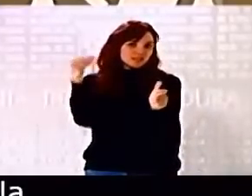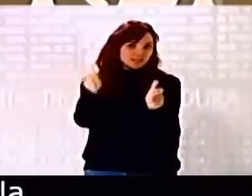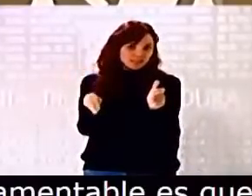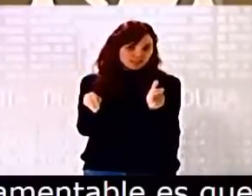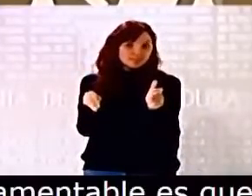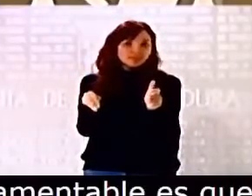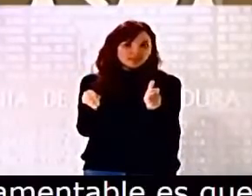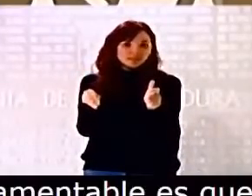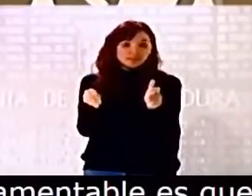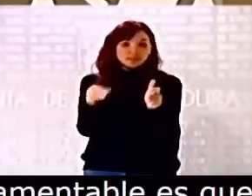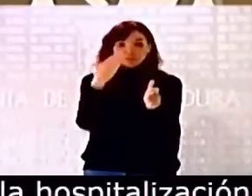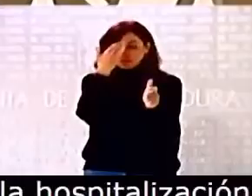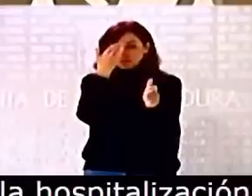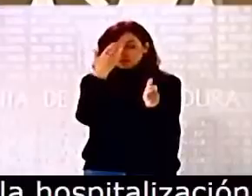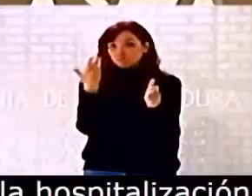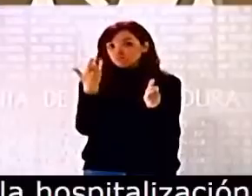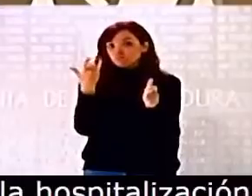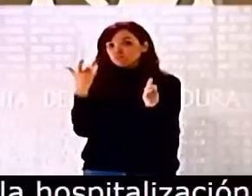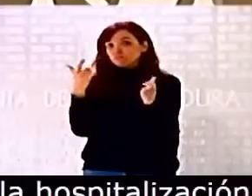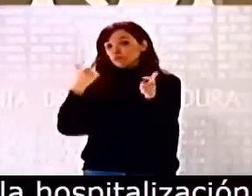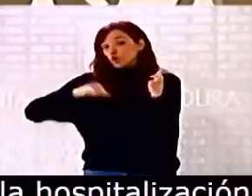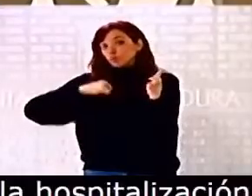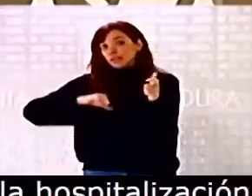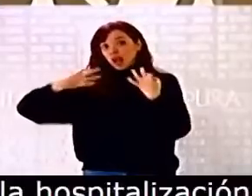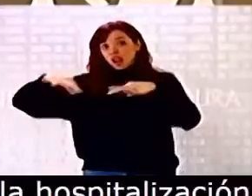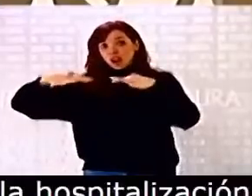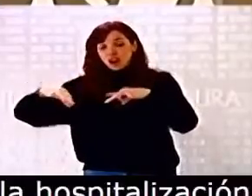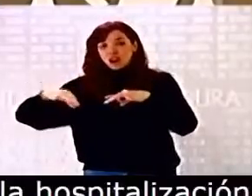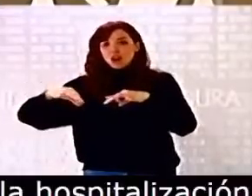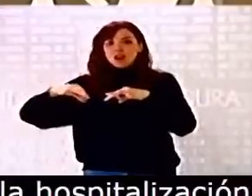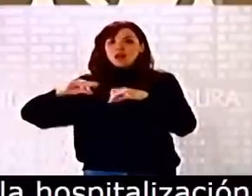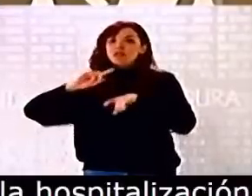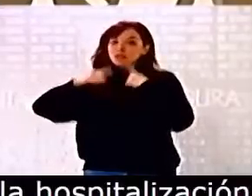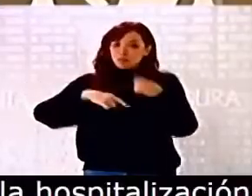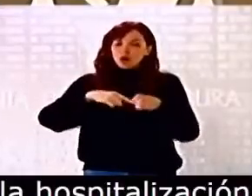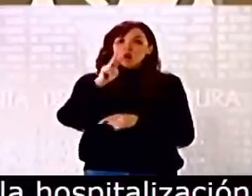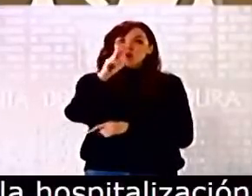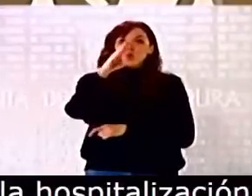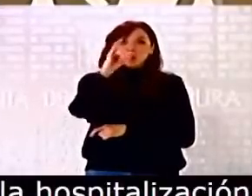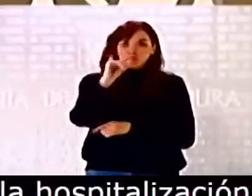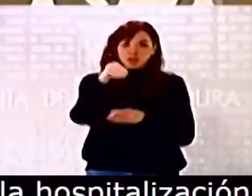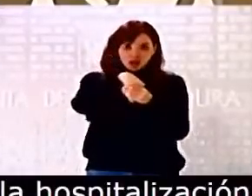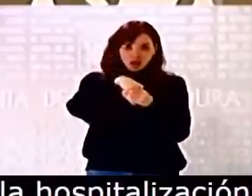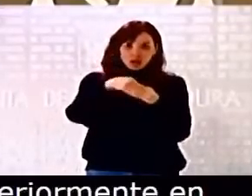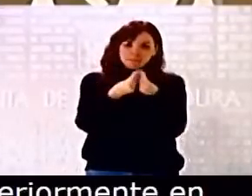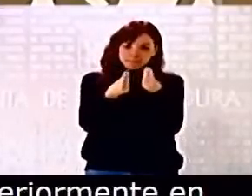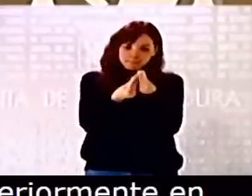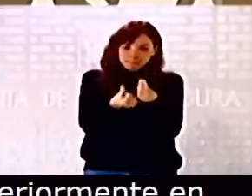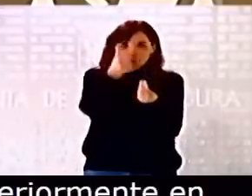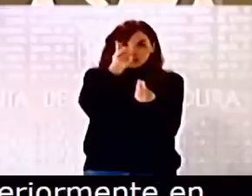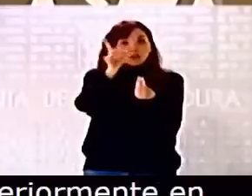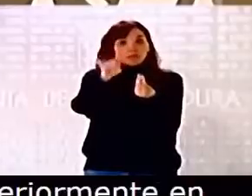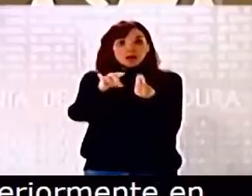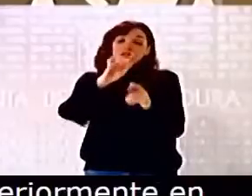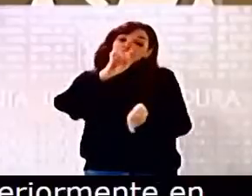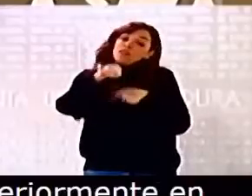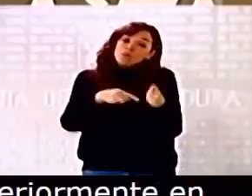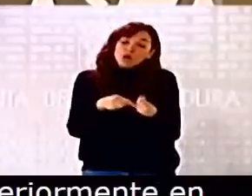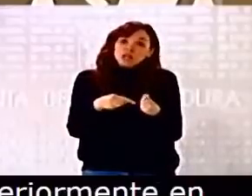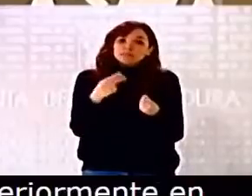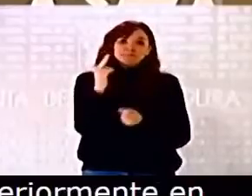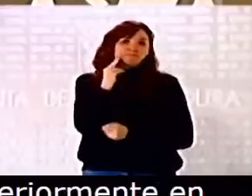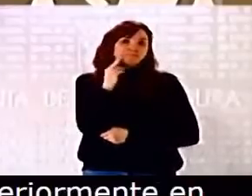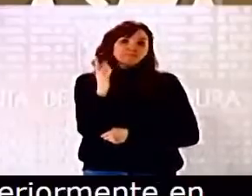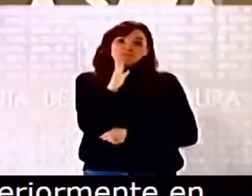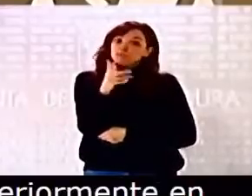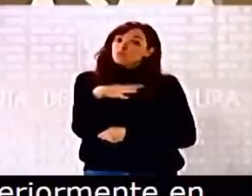fundamentalmente primero en camas agudos, posteriormente en camas de UCI y finalmente y desgraciadamente que esto se traduzca en un